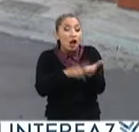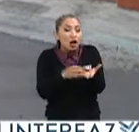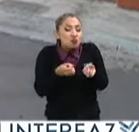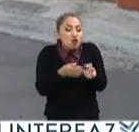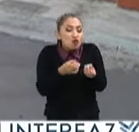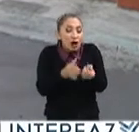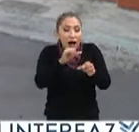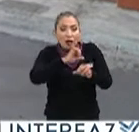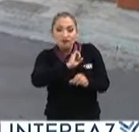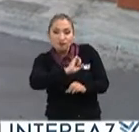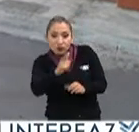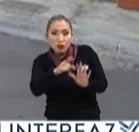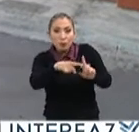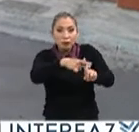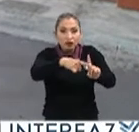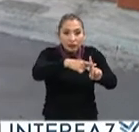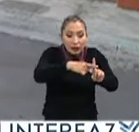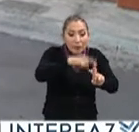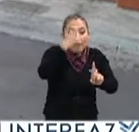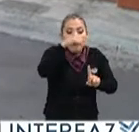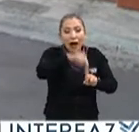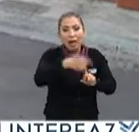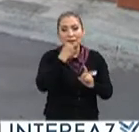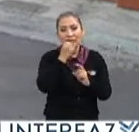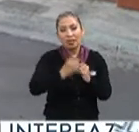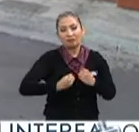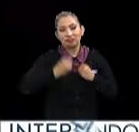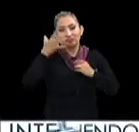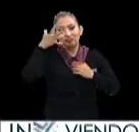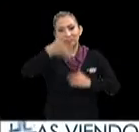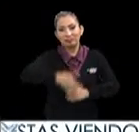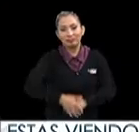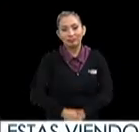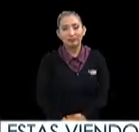valores, actitudes positivas hacia una mejor sociedad.